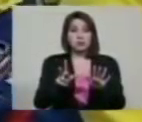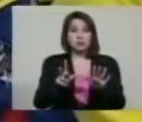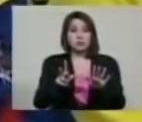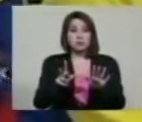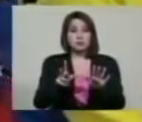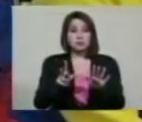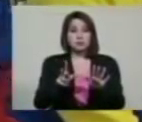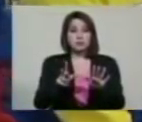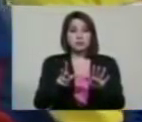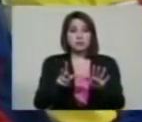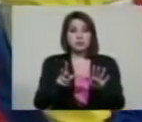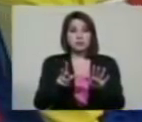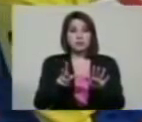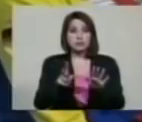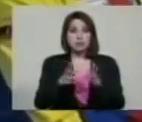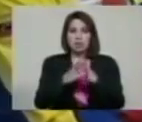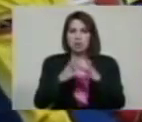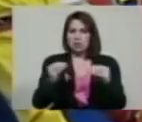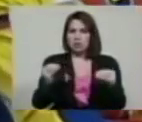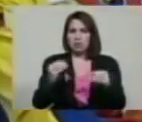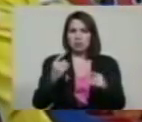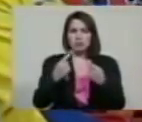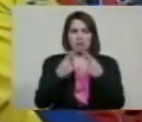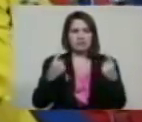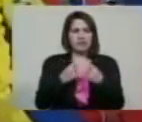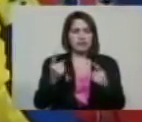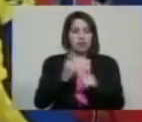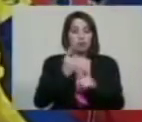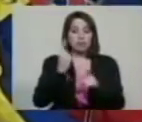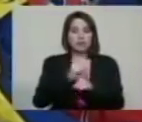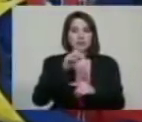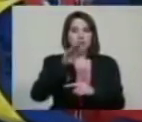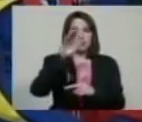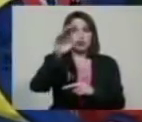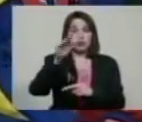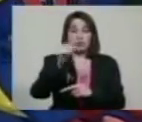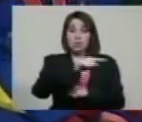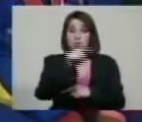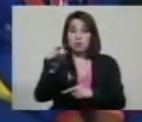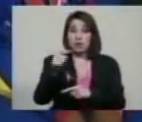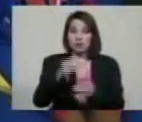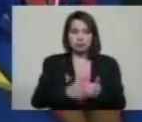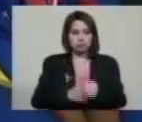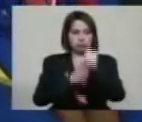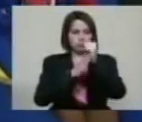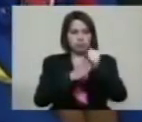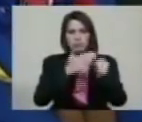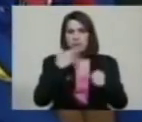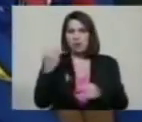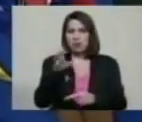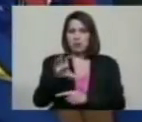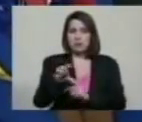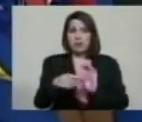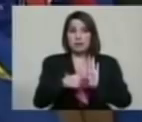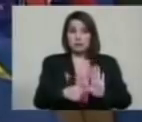2028. Sueñen, todos, y ustedes que van adelante en la vanguardia deportiva del país, en su máxima excelencia, en su